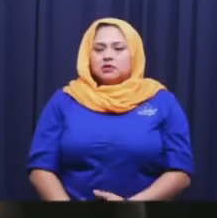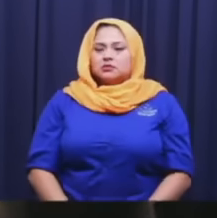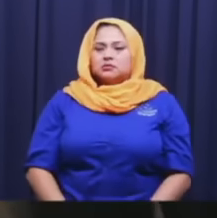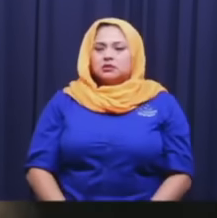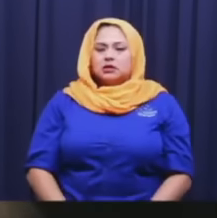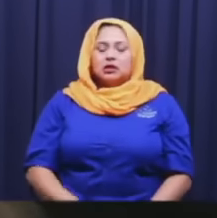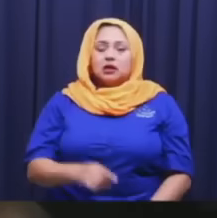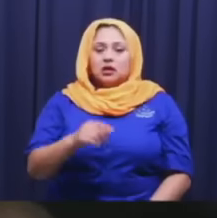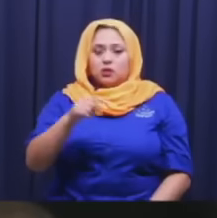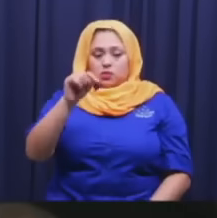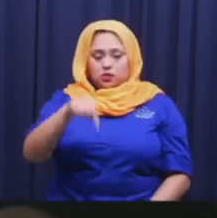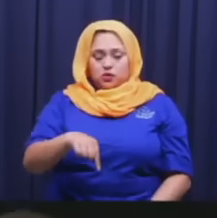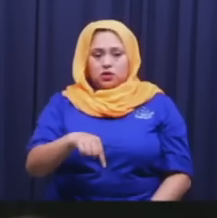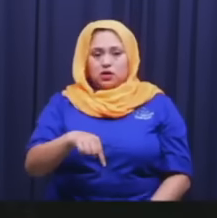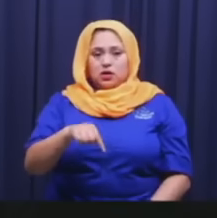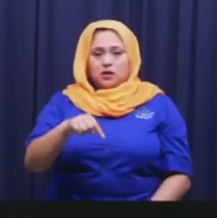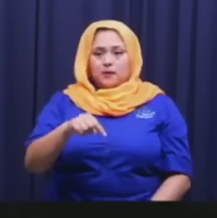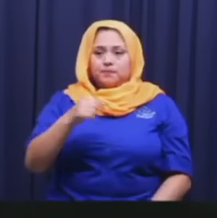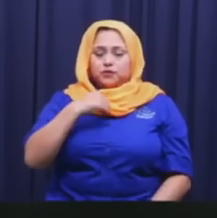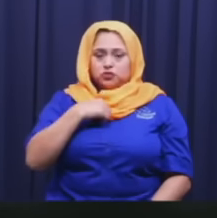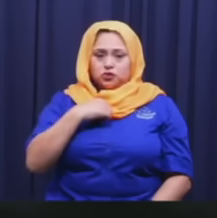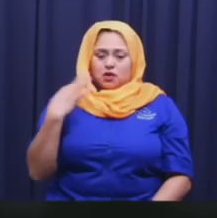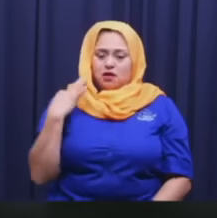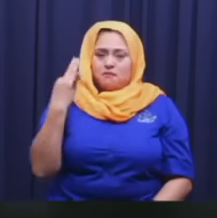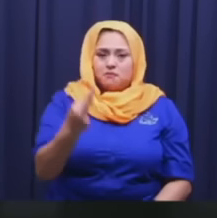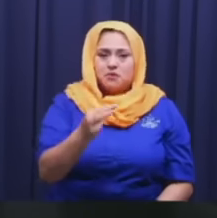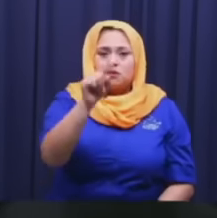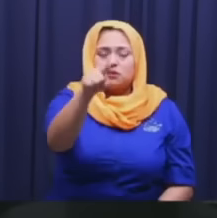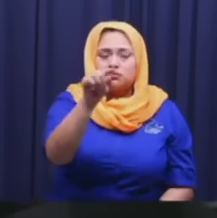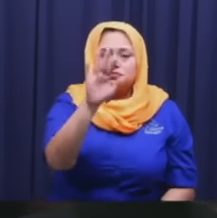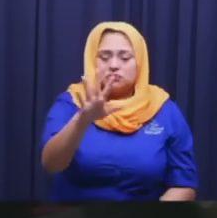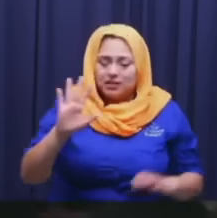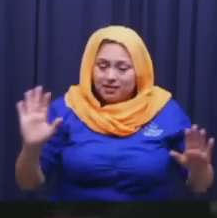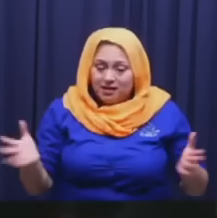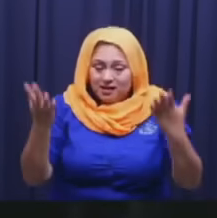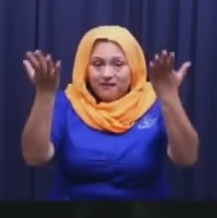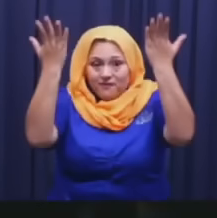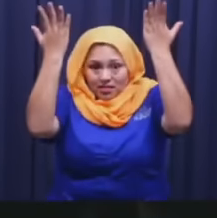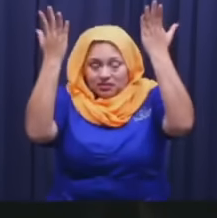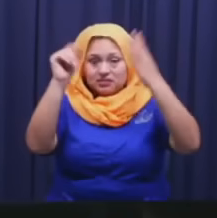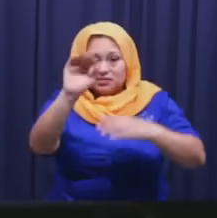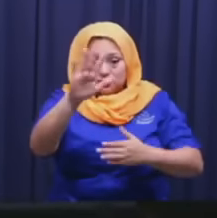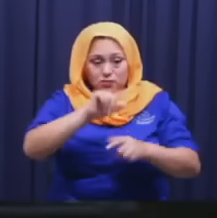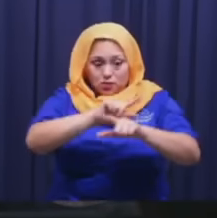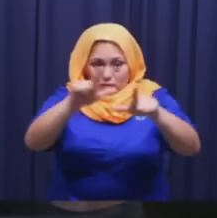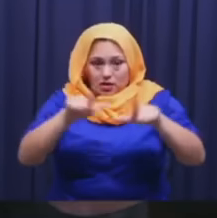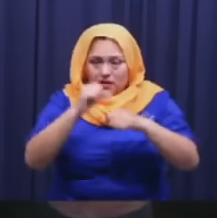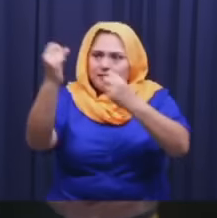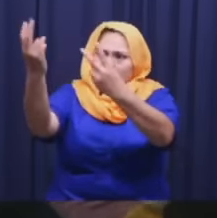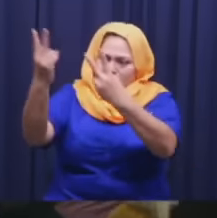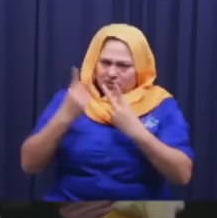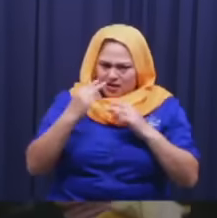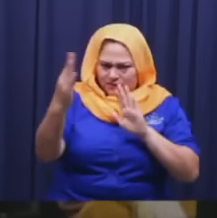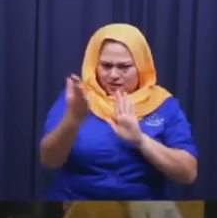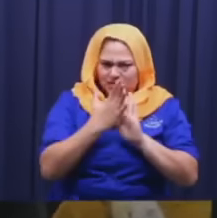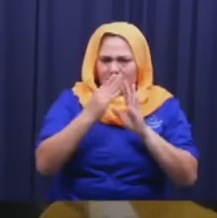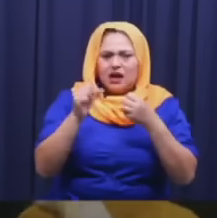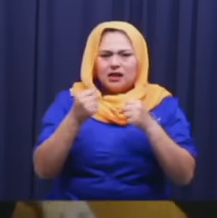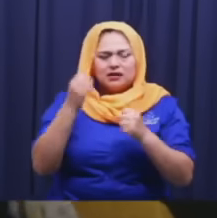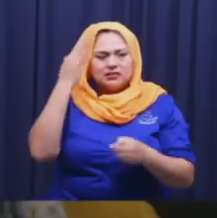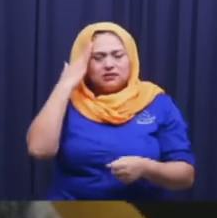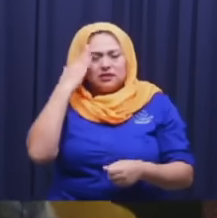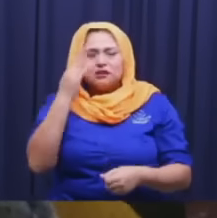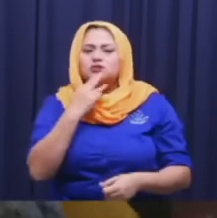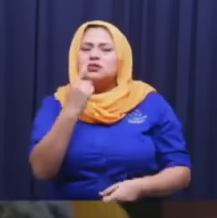en un acto de fe, yo le invito a que se levante de su lugar y venga acá al frente. Hágale saber aquí a mis